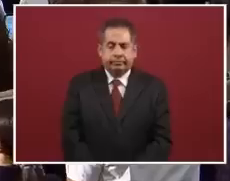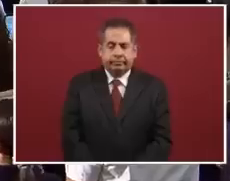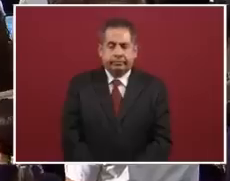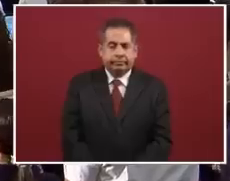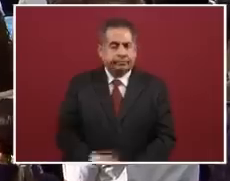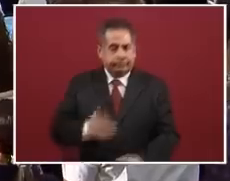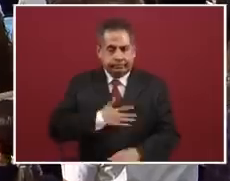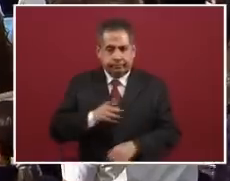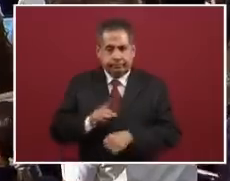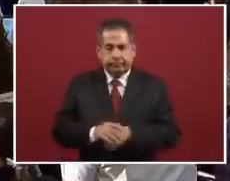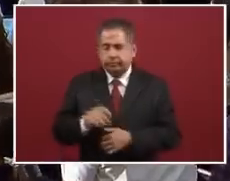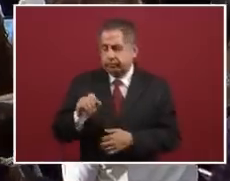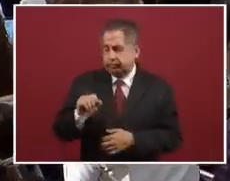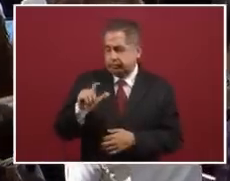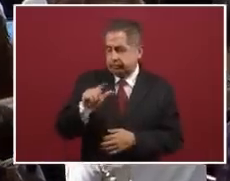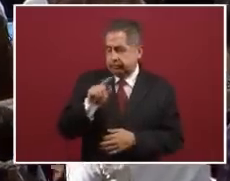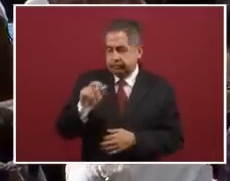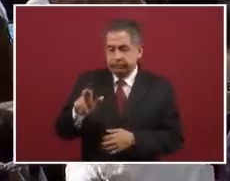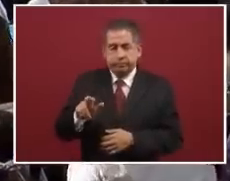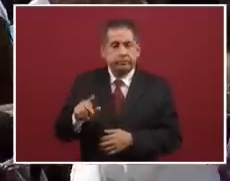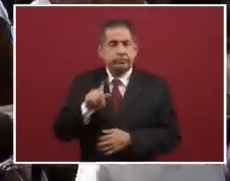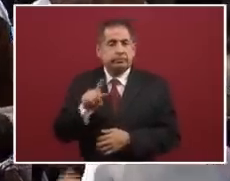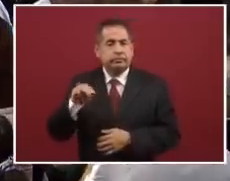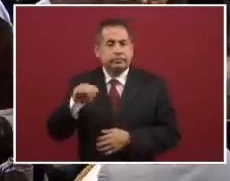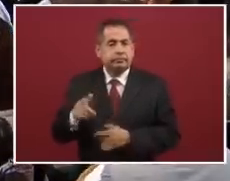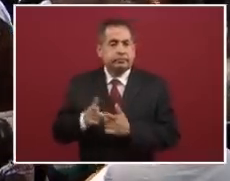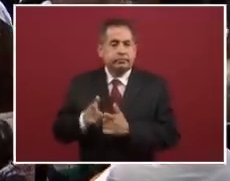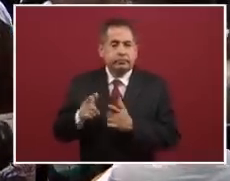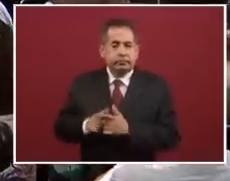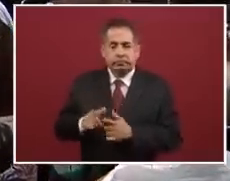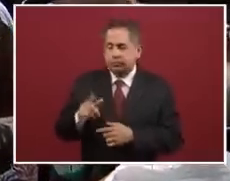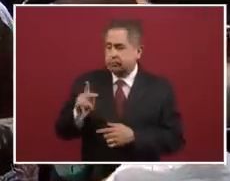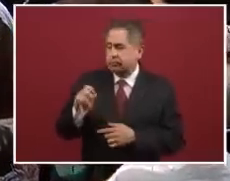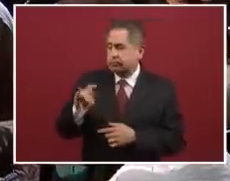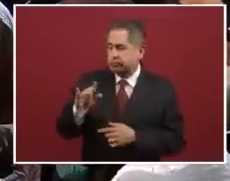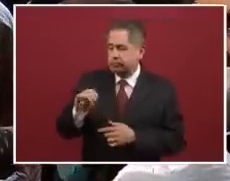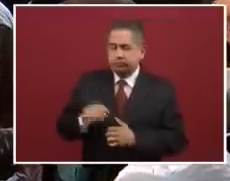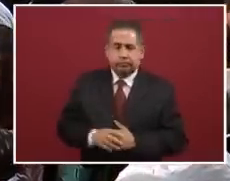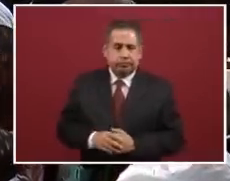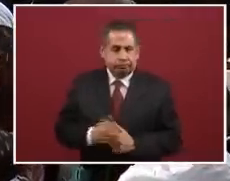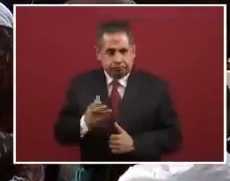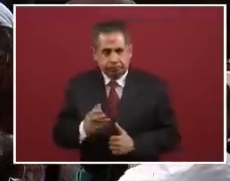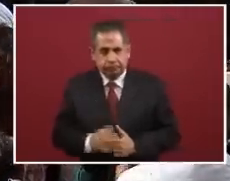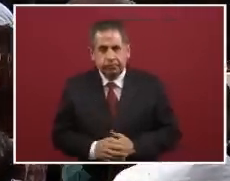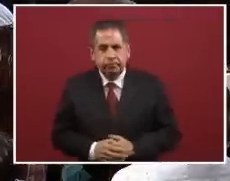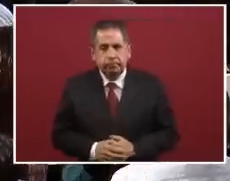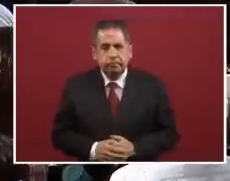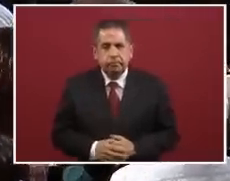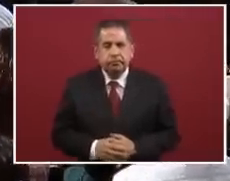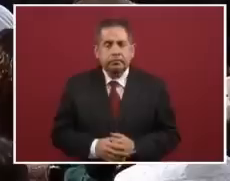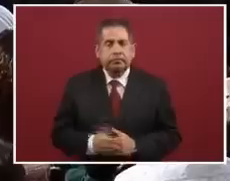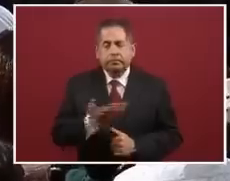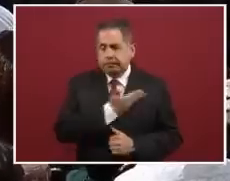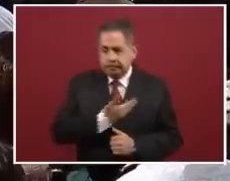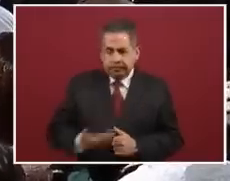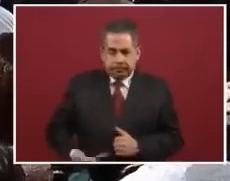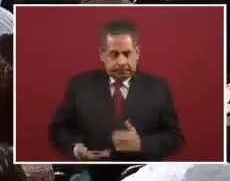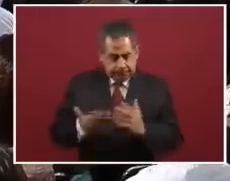Buenos días. Hans Salazar, ZMG, Uru Político, Zócalo Virtual. Presidente,